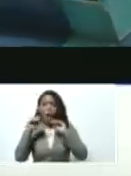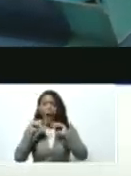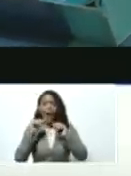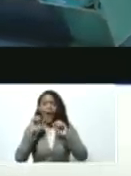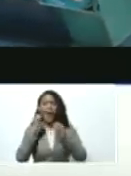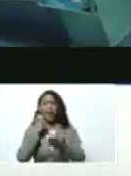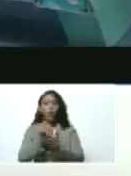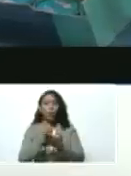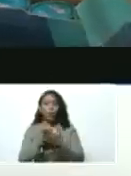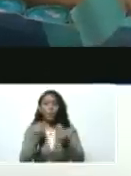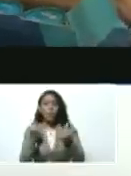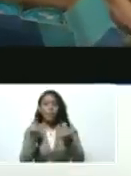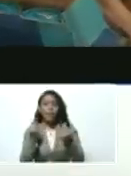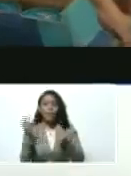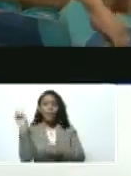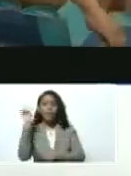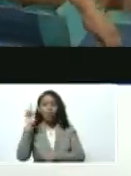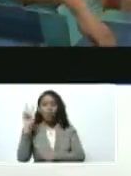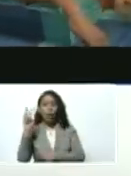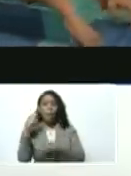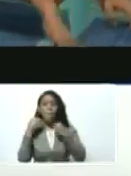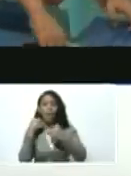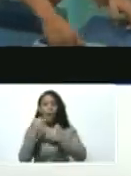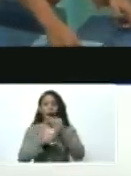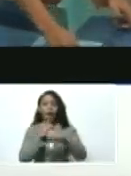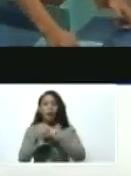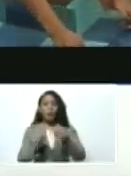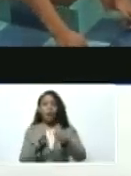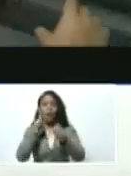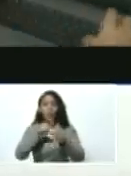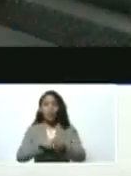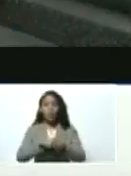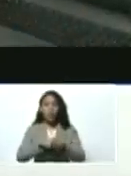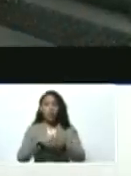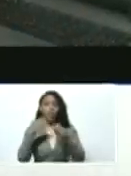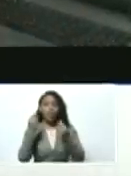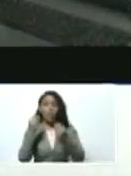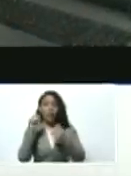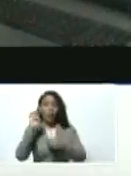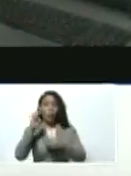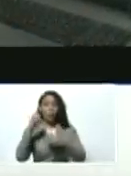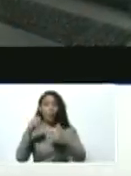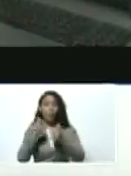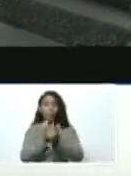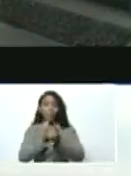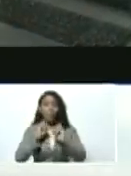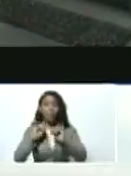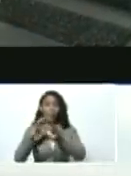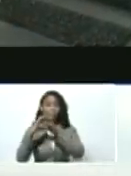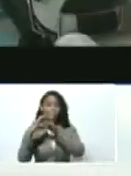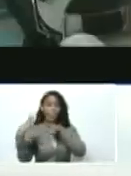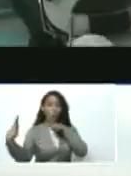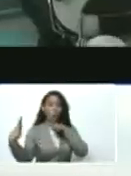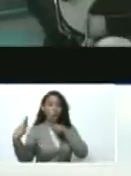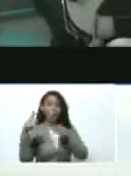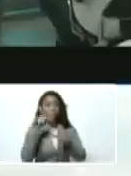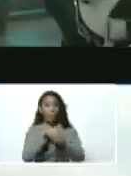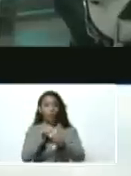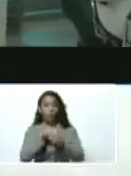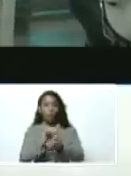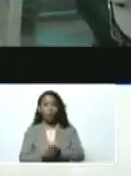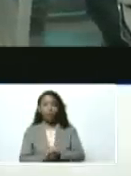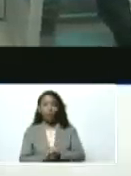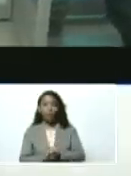venezolana para generar el ingreso de divisas y independizarnos del petróleo. Que